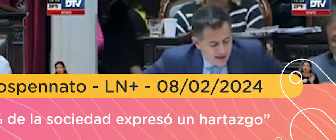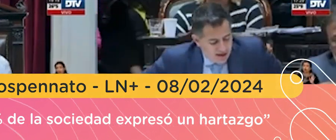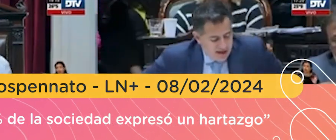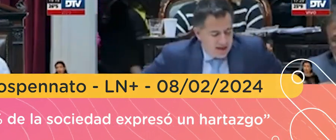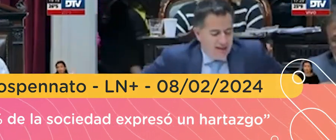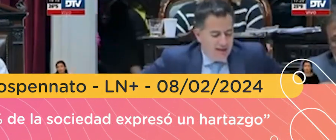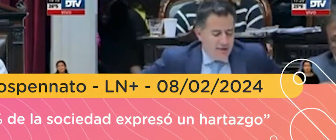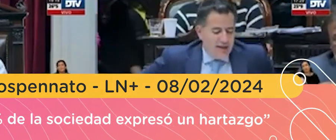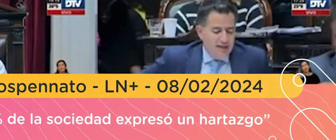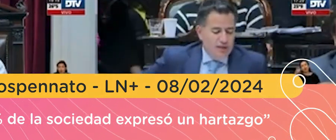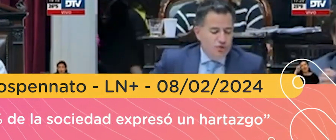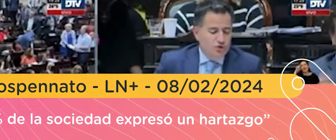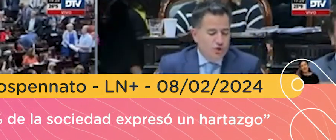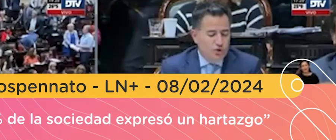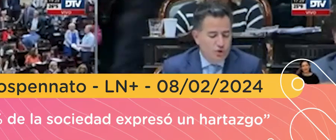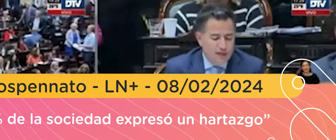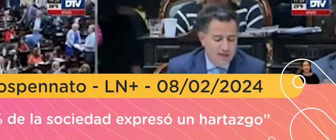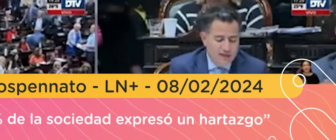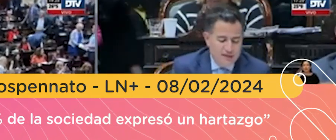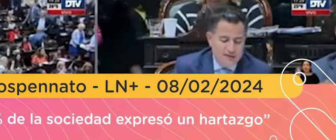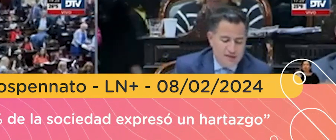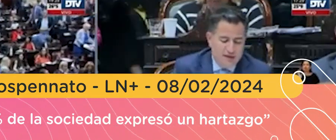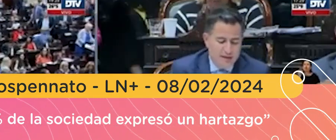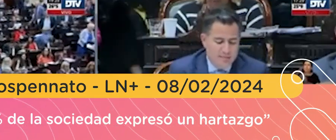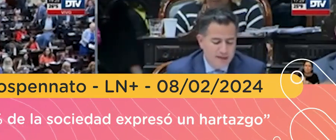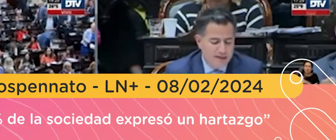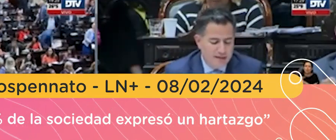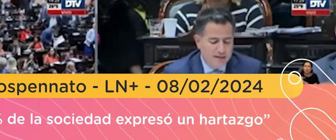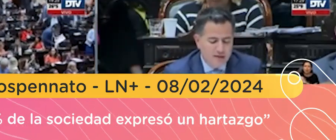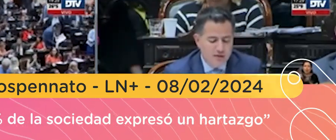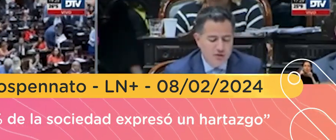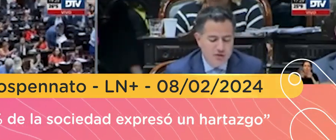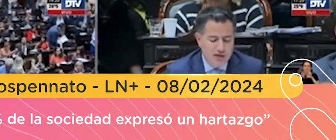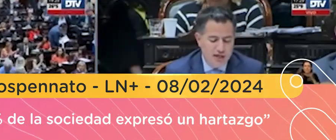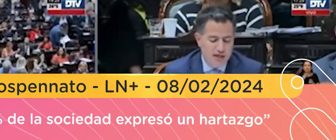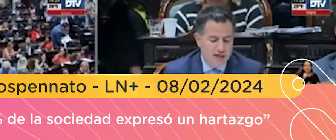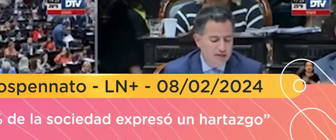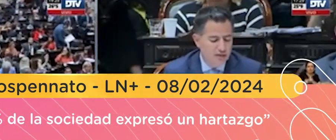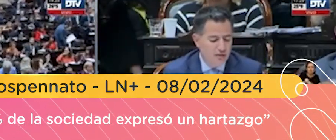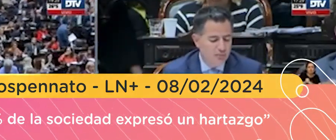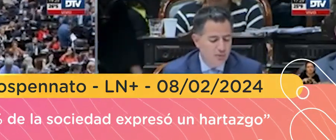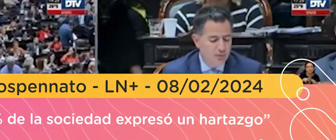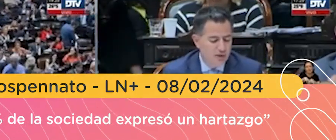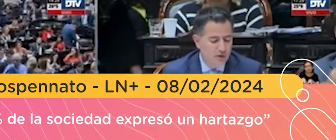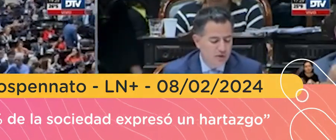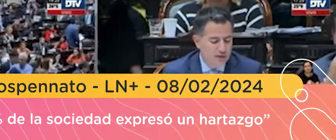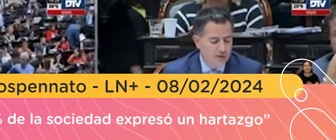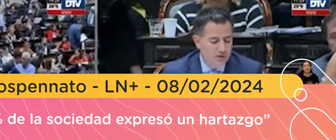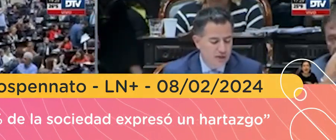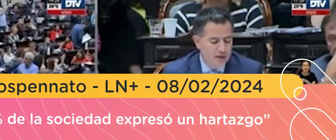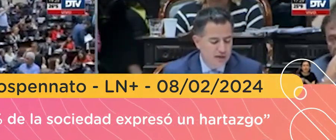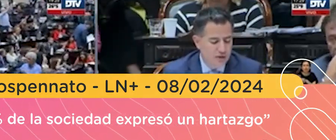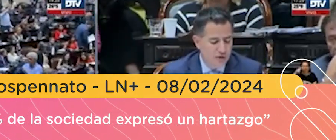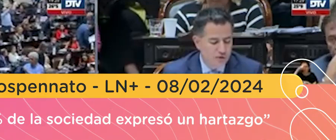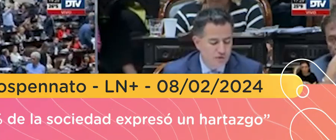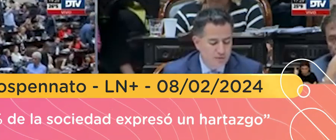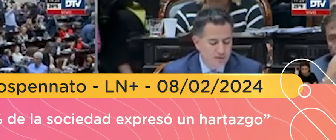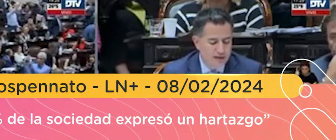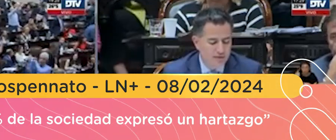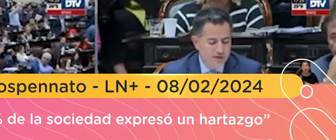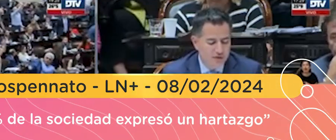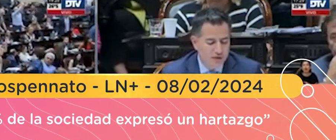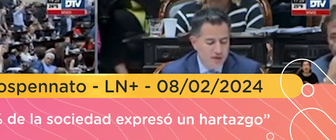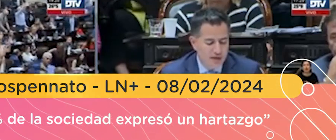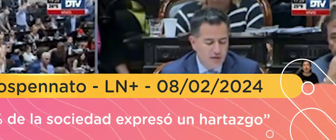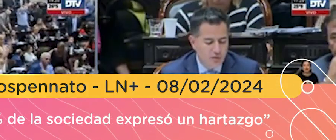la página caída hace 3 días. La gente con 40 grados al sol, perdiendo de trabajar. La mayoría de la gente que está